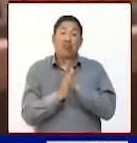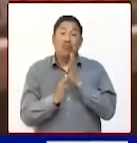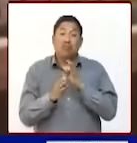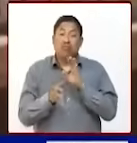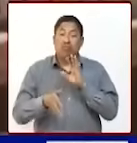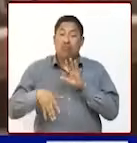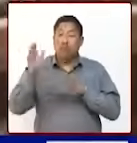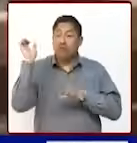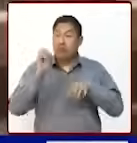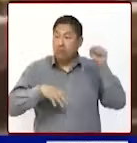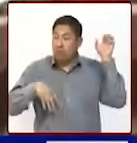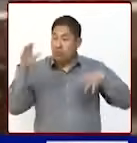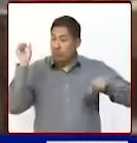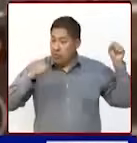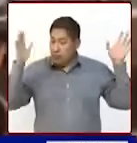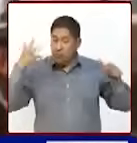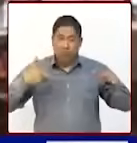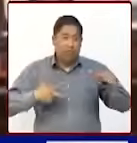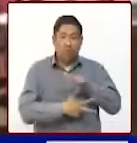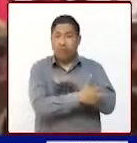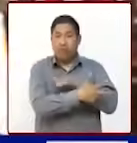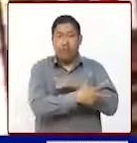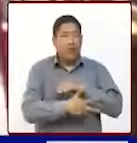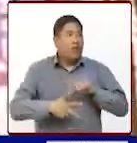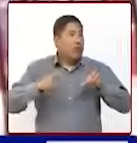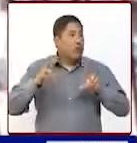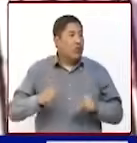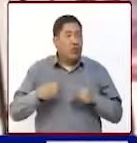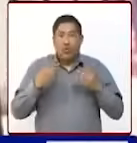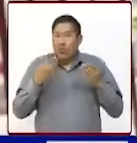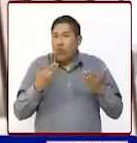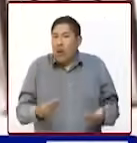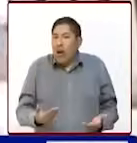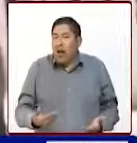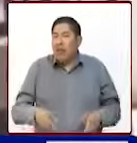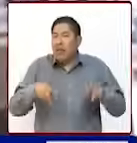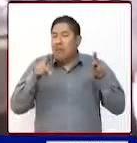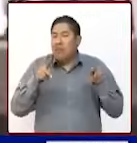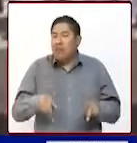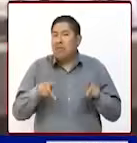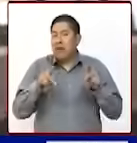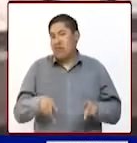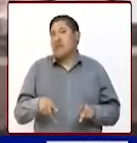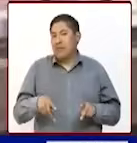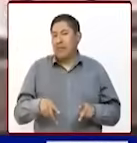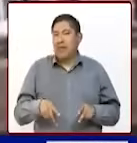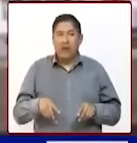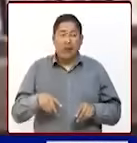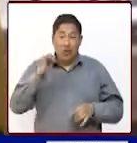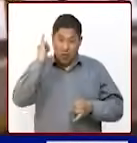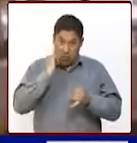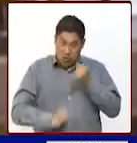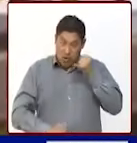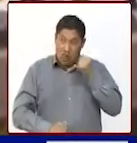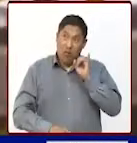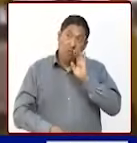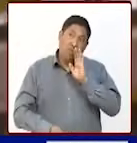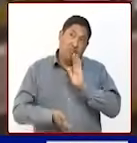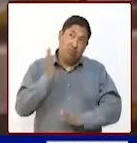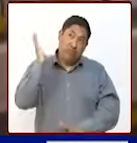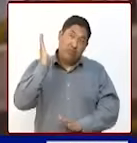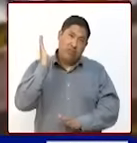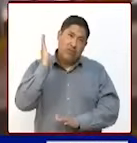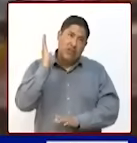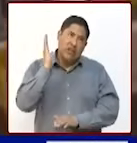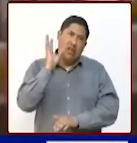con seguridad hasta sus garajes. No hay gente como habitualmente se espera. El último bus, te comento, que ha salido